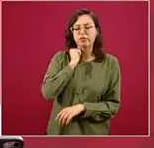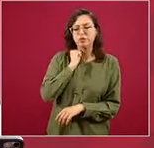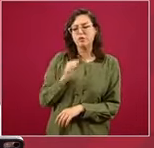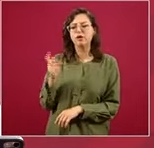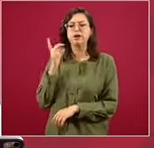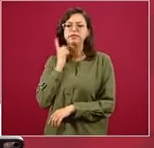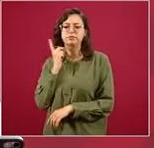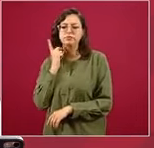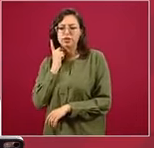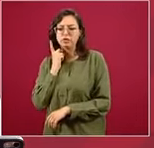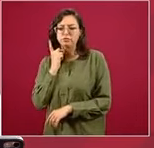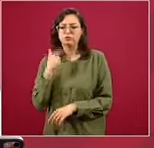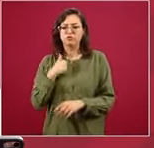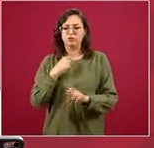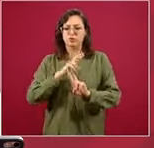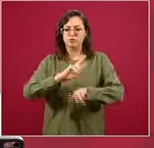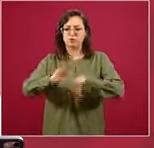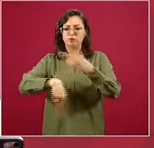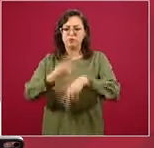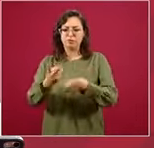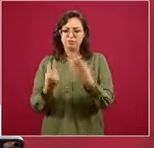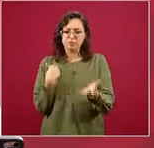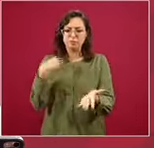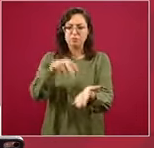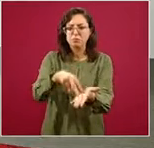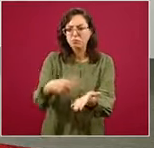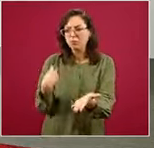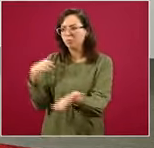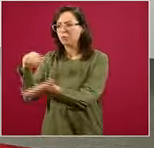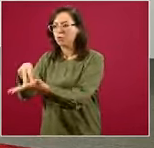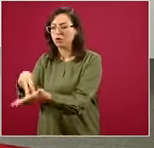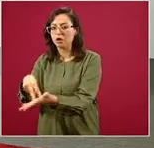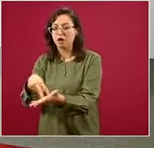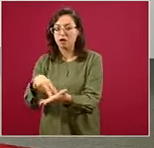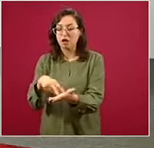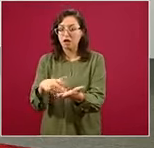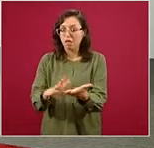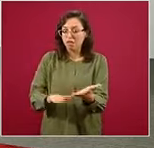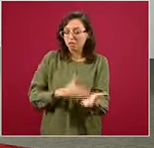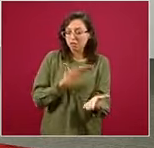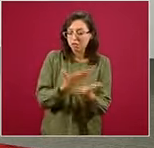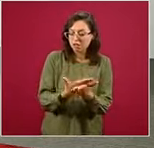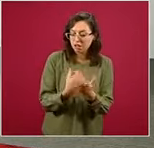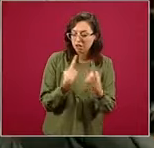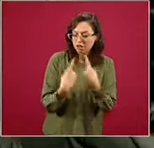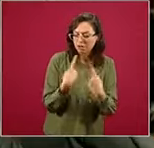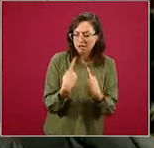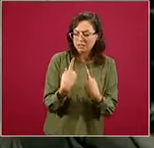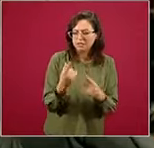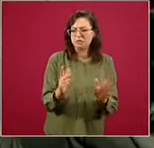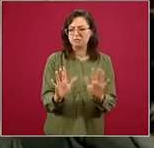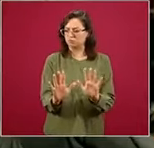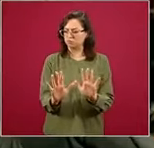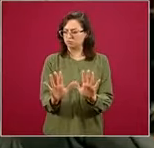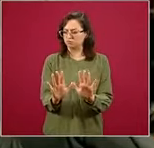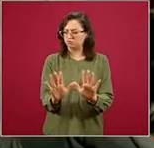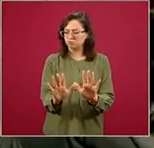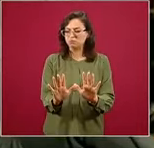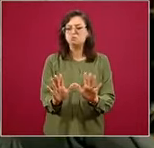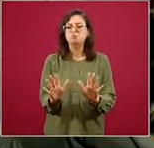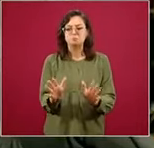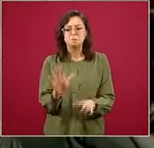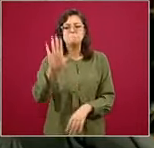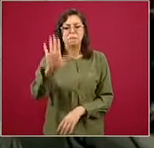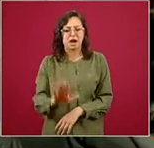la Cámara de Diputados. No fue en calidad de comparecencia, aunque en el formato un poco se parecía, y lo hice